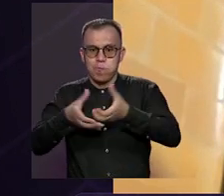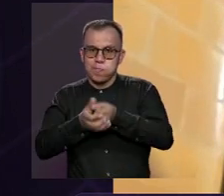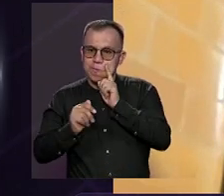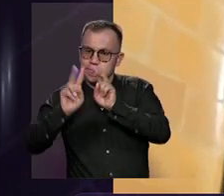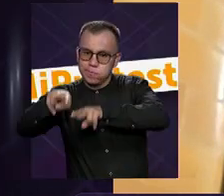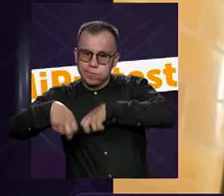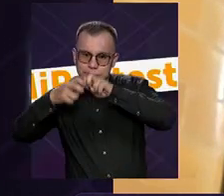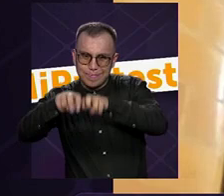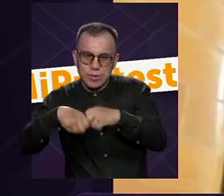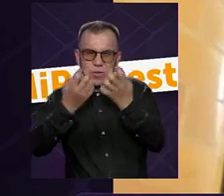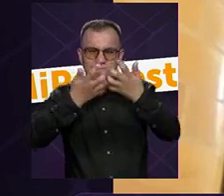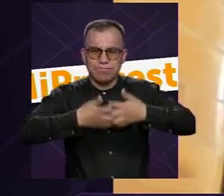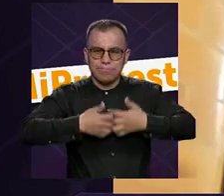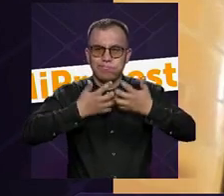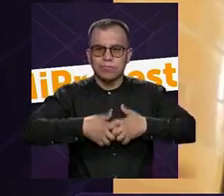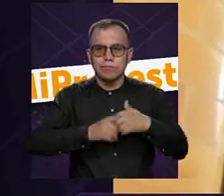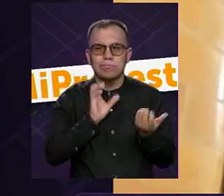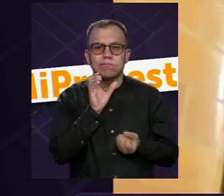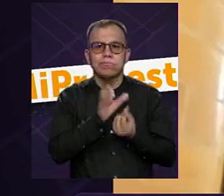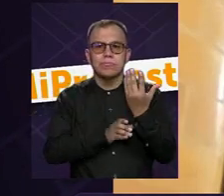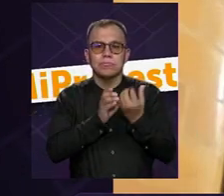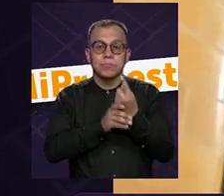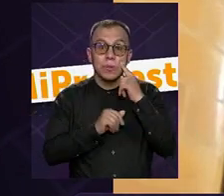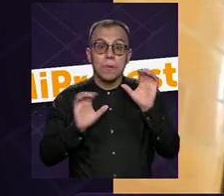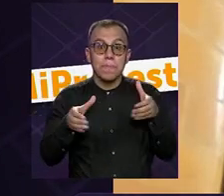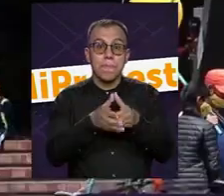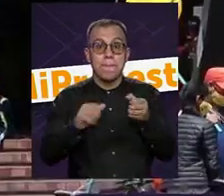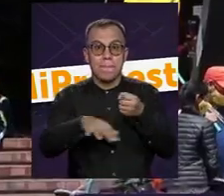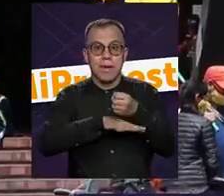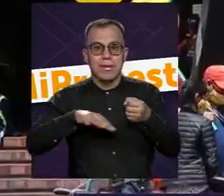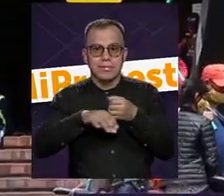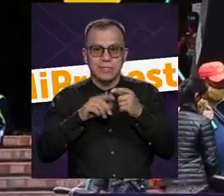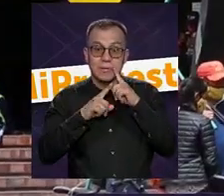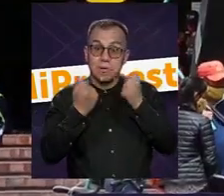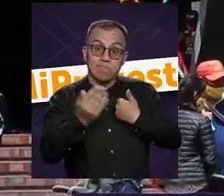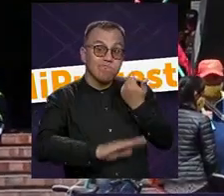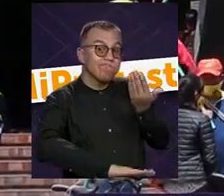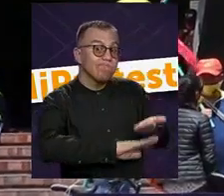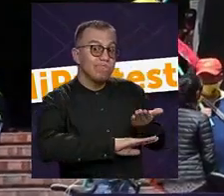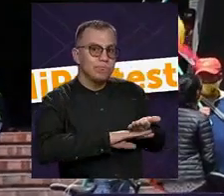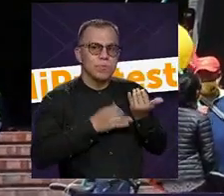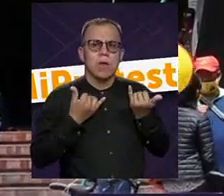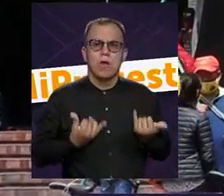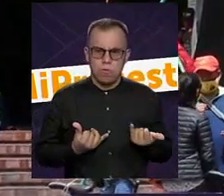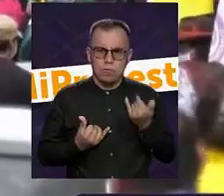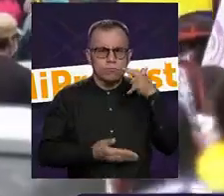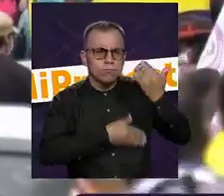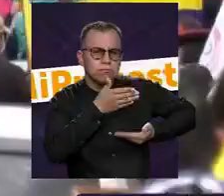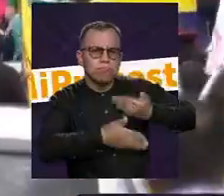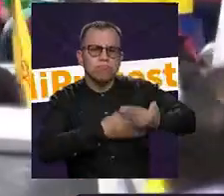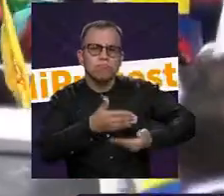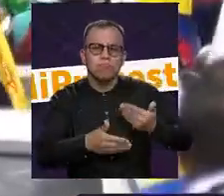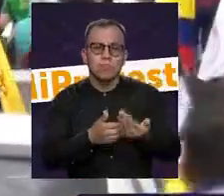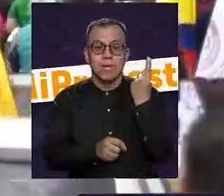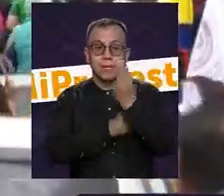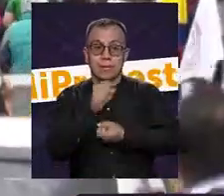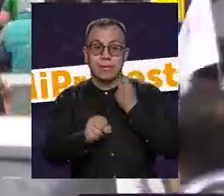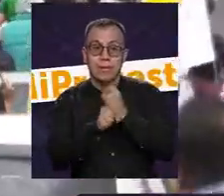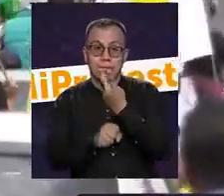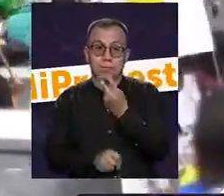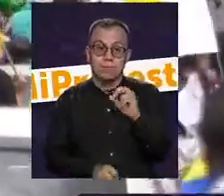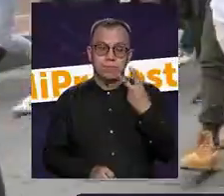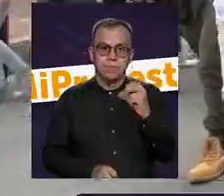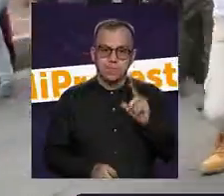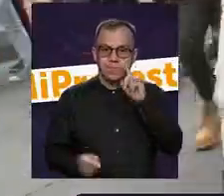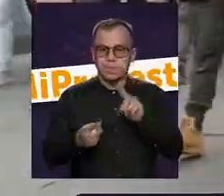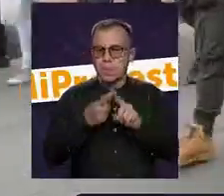como industrial, renta básica universal. Y las propuestas sobre la mesa continuaron, pues en 2020 hubo más peticiones, según